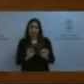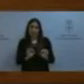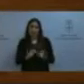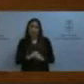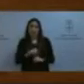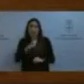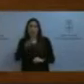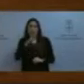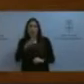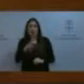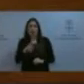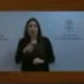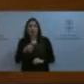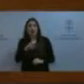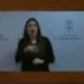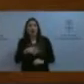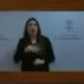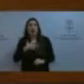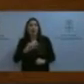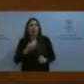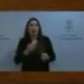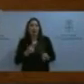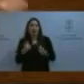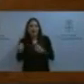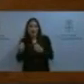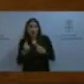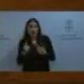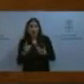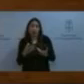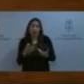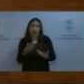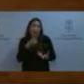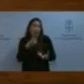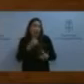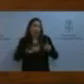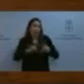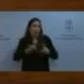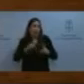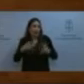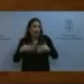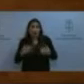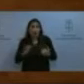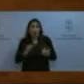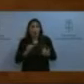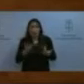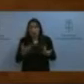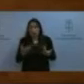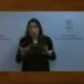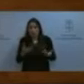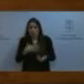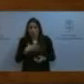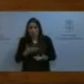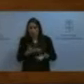aliviaría en muchos traslados que se realizan por problemas de salud o movilidad.